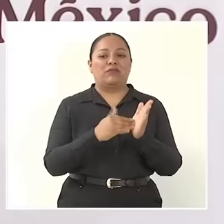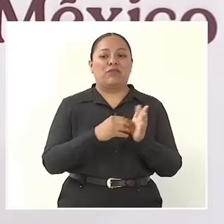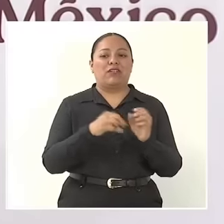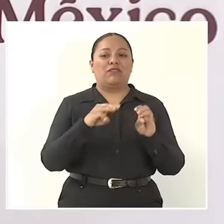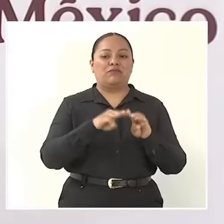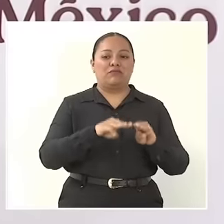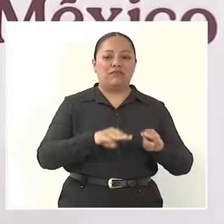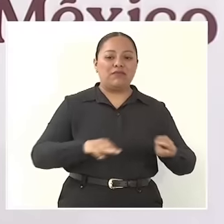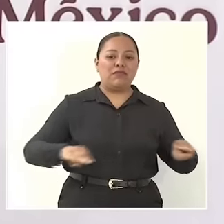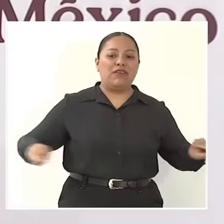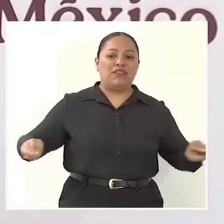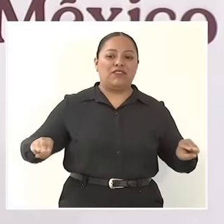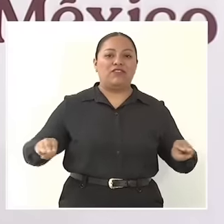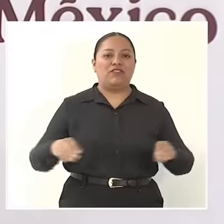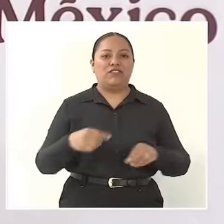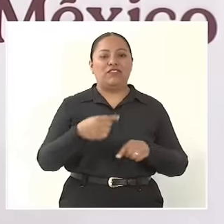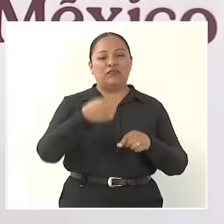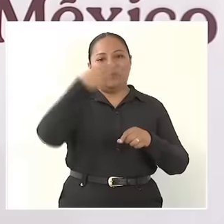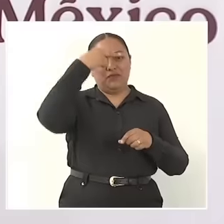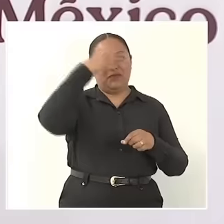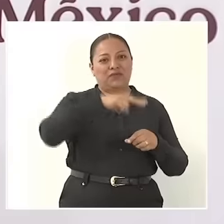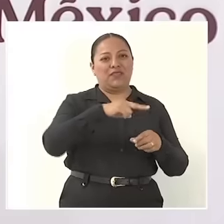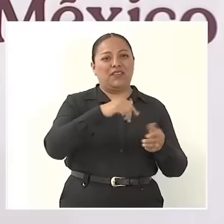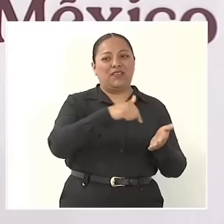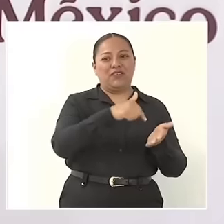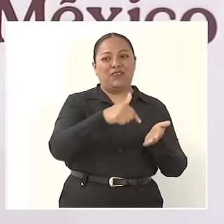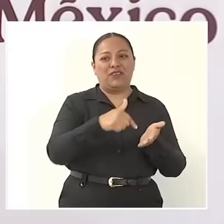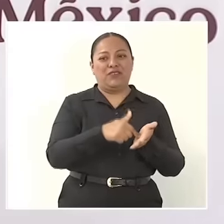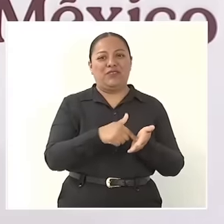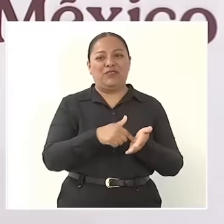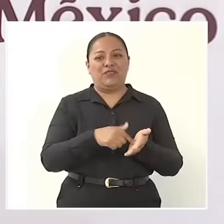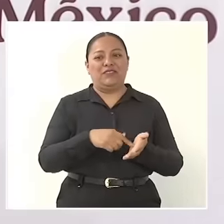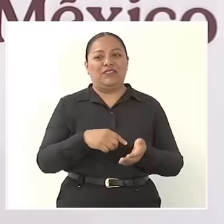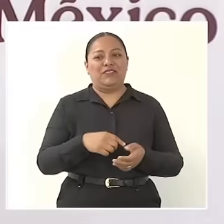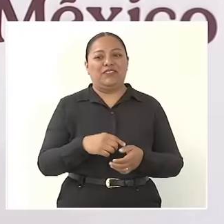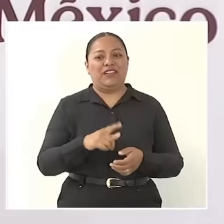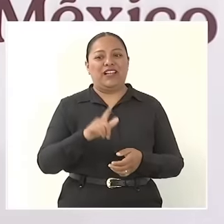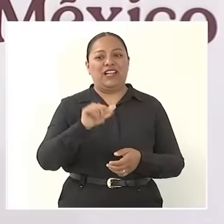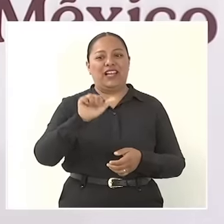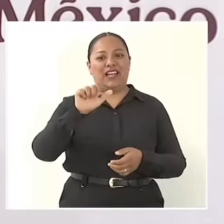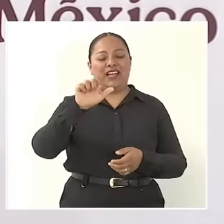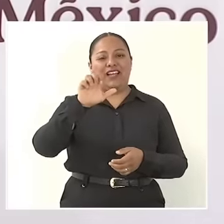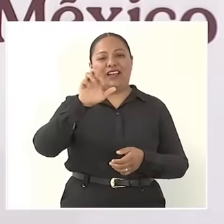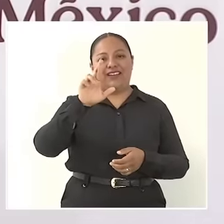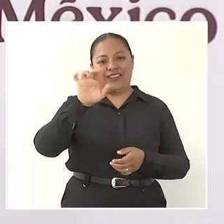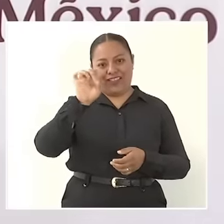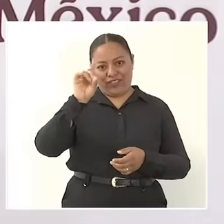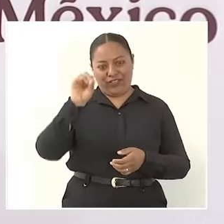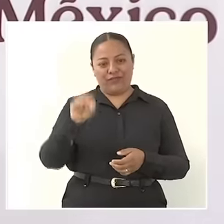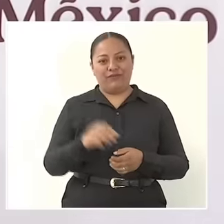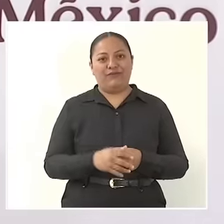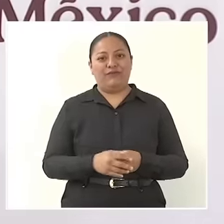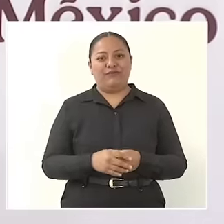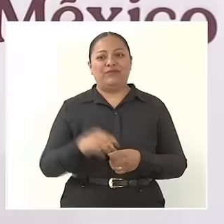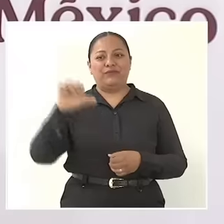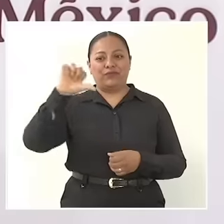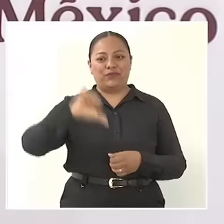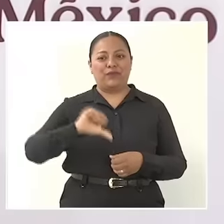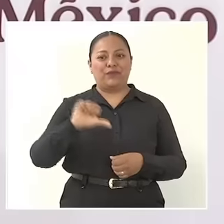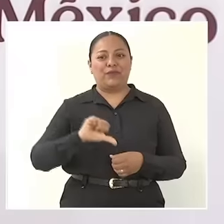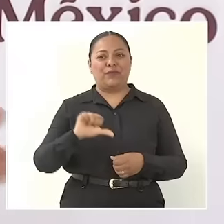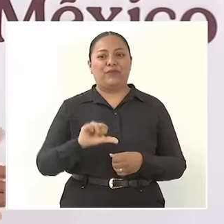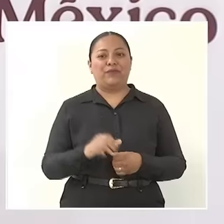México-Nuevo Laredo, México-Nogales, Haifa-Pachuca y México-Veracruz. El día de hoy nos ocupa